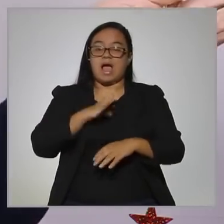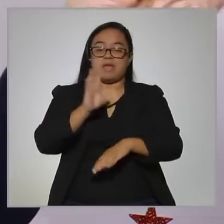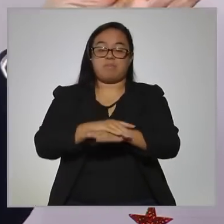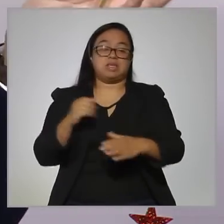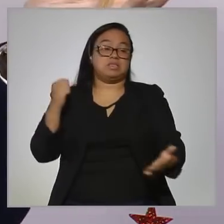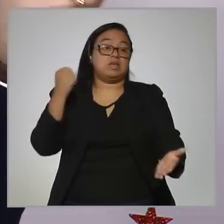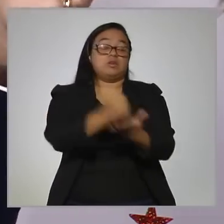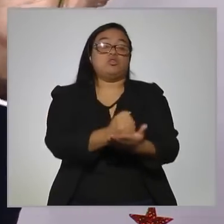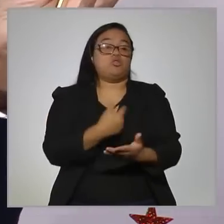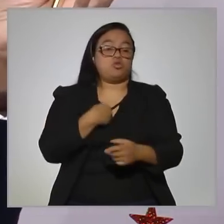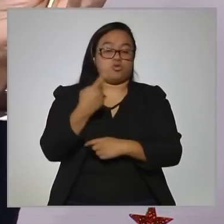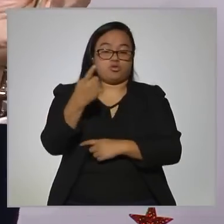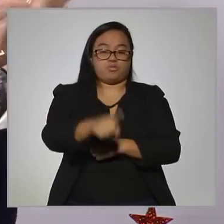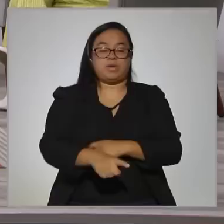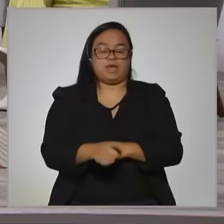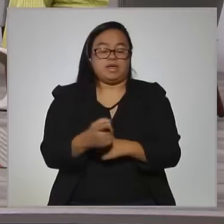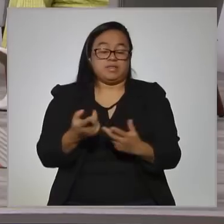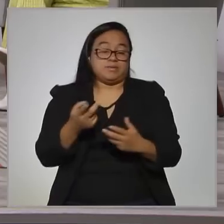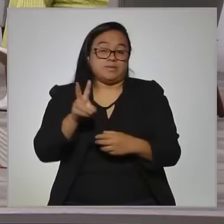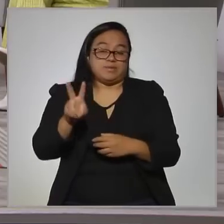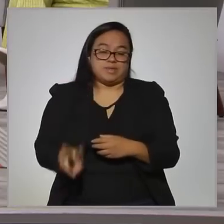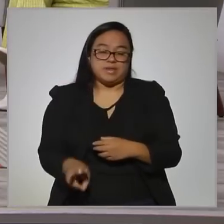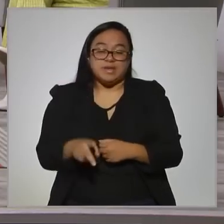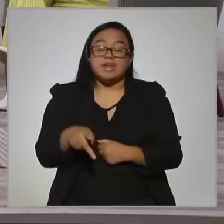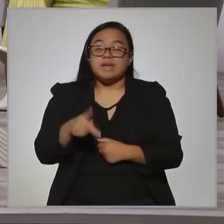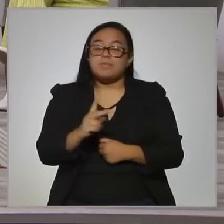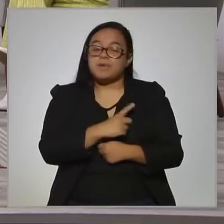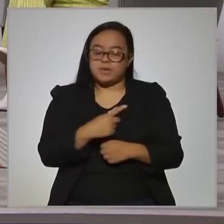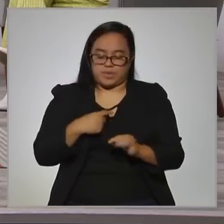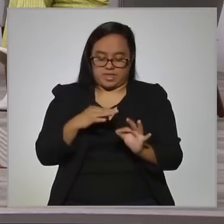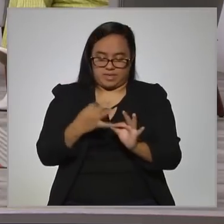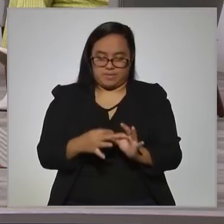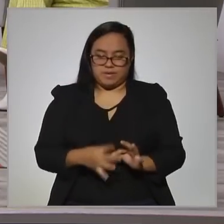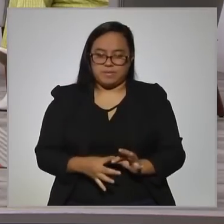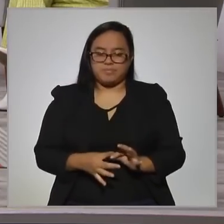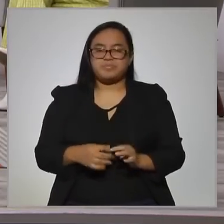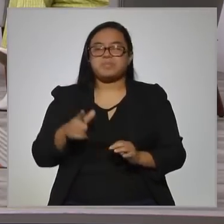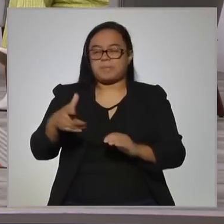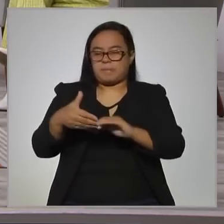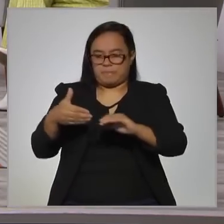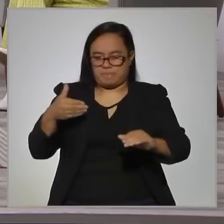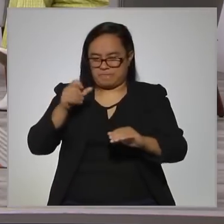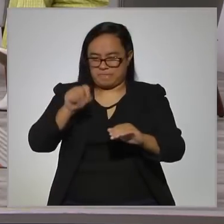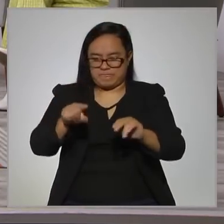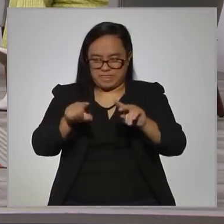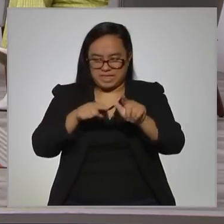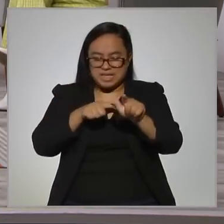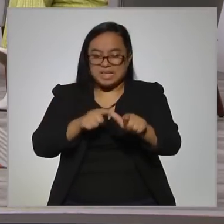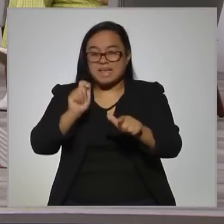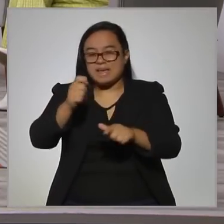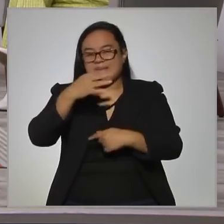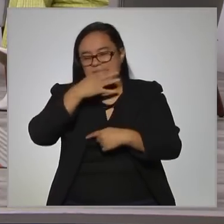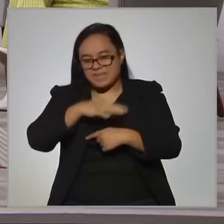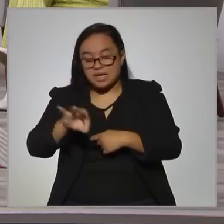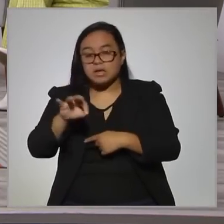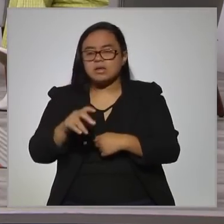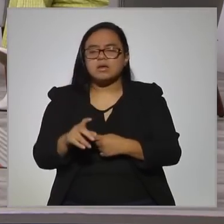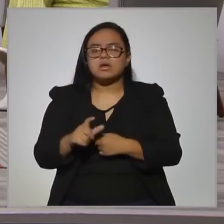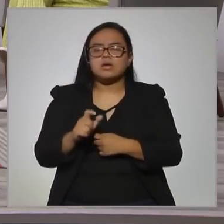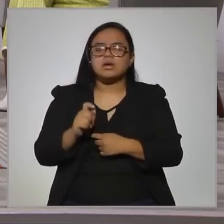más cambio, imposición tal vez que eso, pero que hay que cumplirla. Yo me quedé, antes de seguir con esto, con las celebraciones, ¿qué